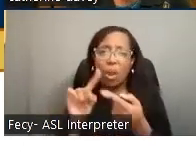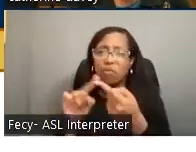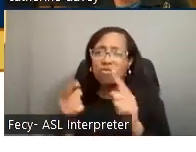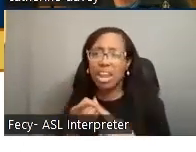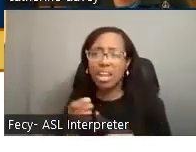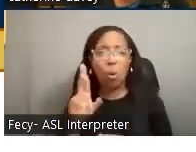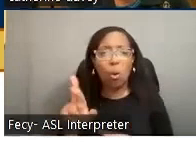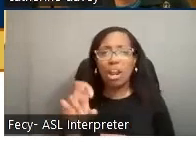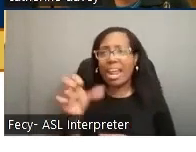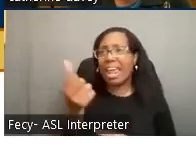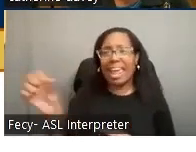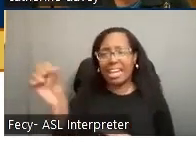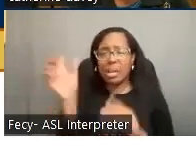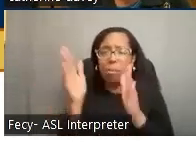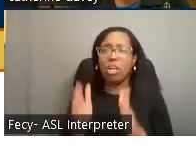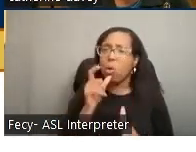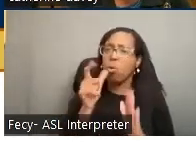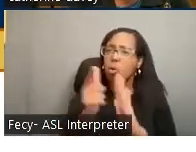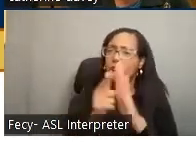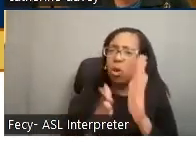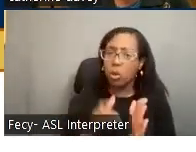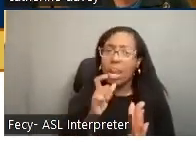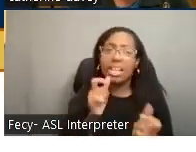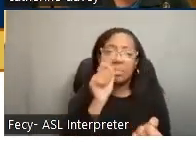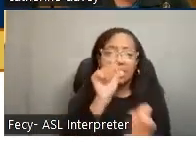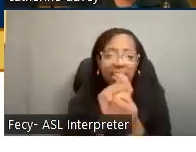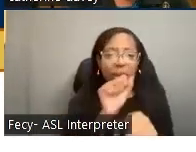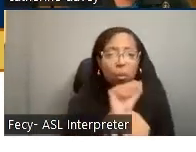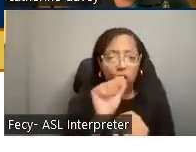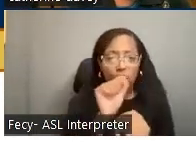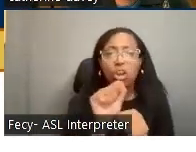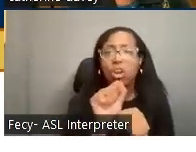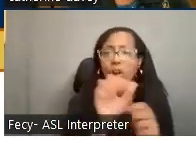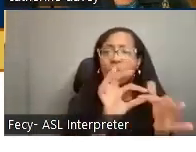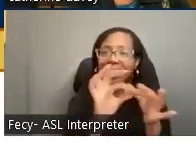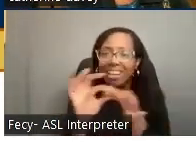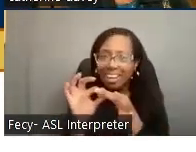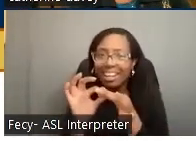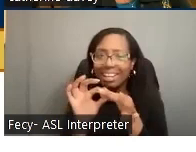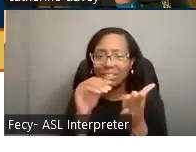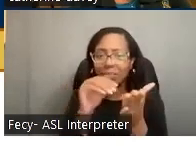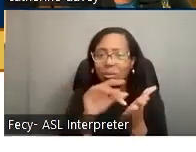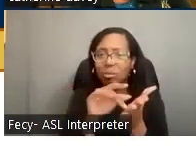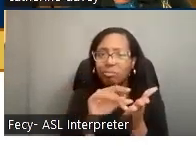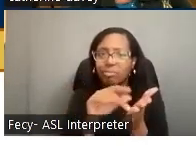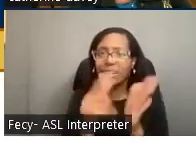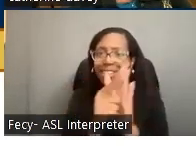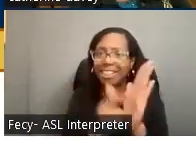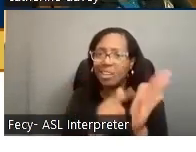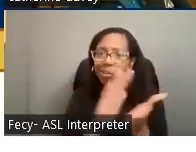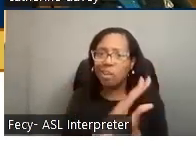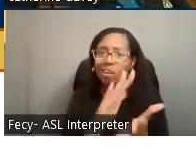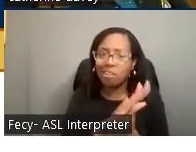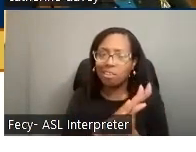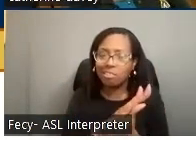que no conozca, sin referencias. Esas personas no puede que no hagan lo que usted necesita hacer y se va a dar cuenta en el